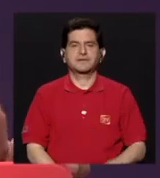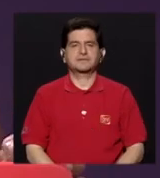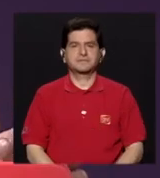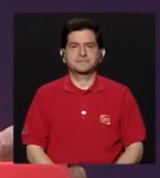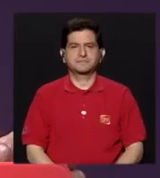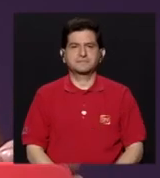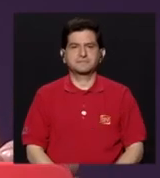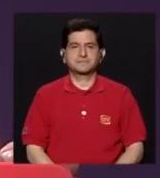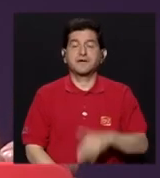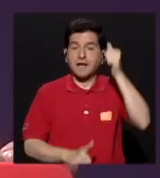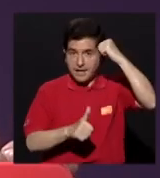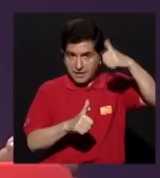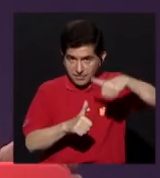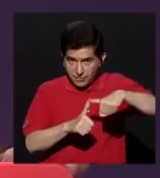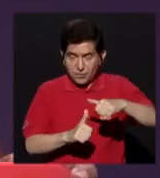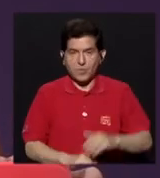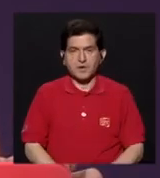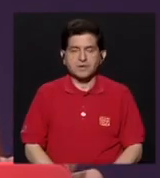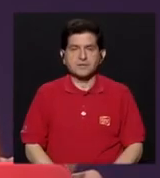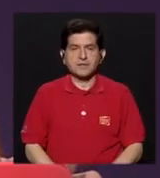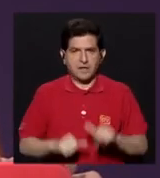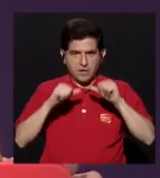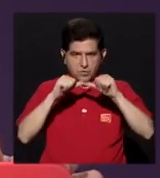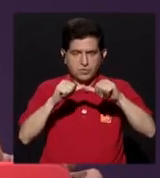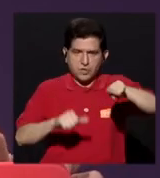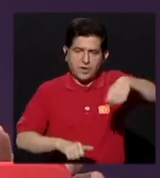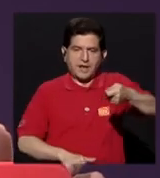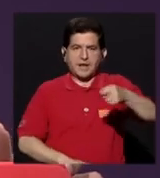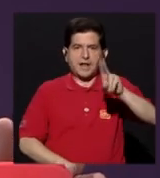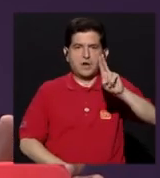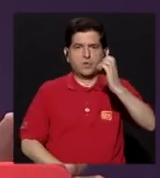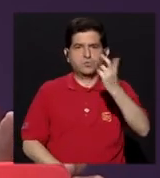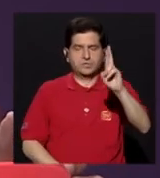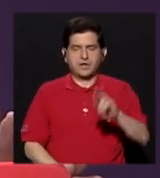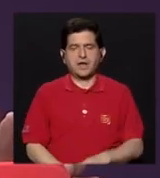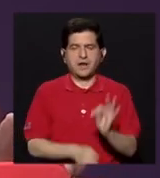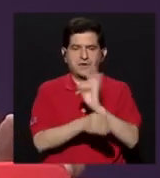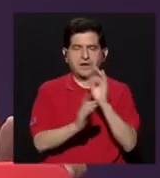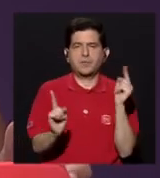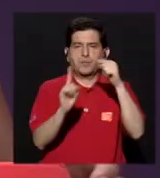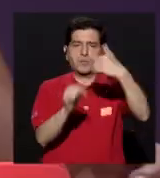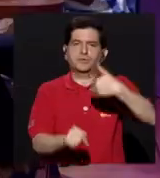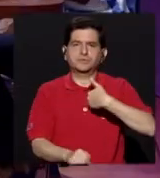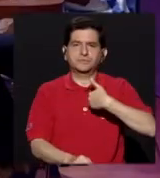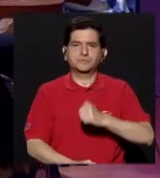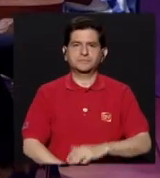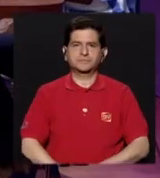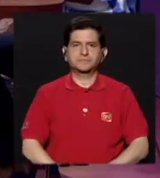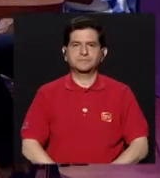Y recuerde quedarse con Canal UCR TV Consentido.